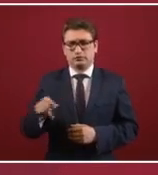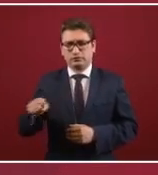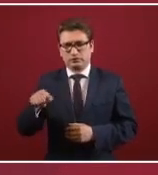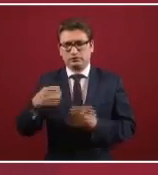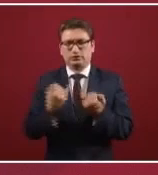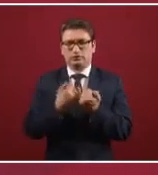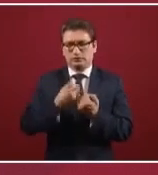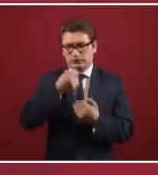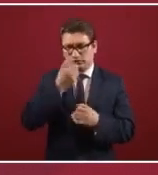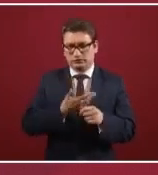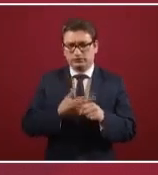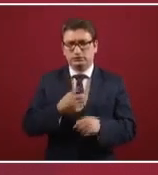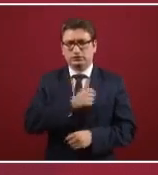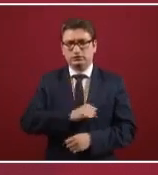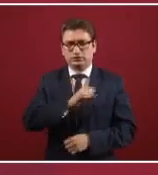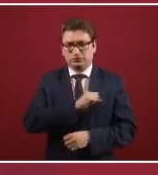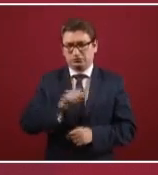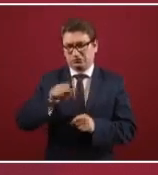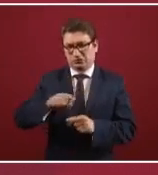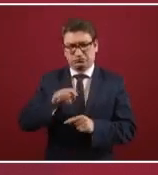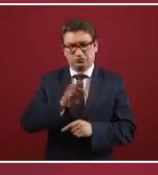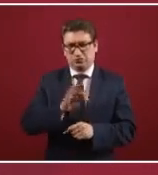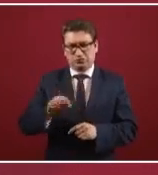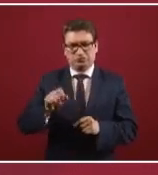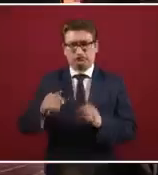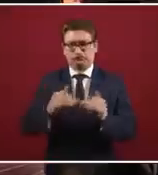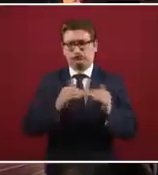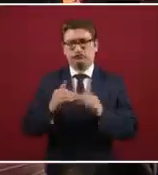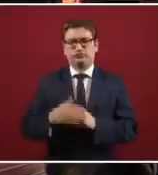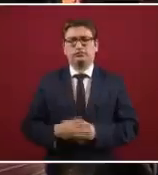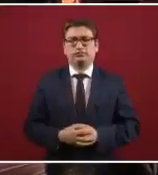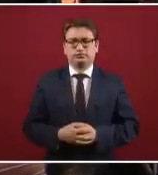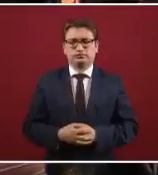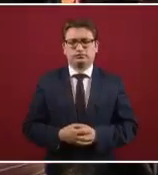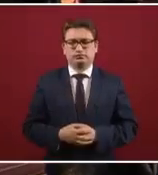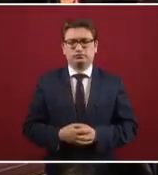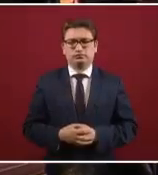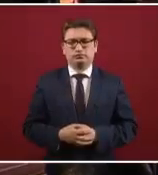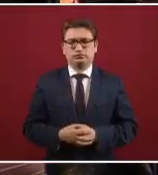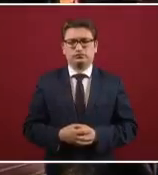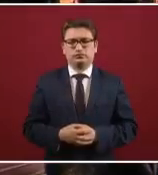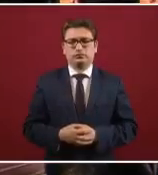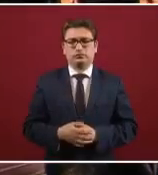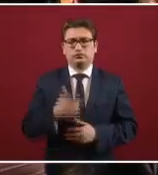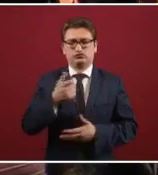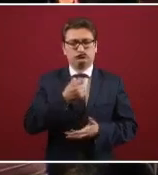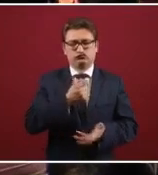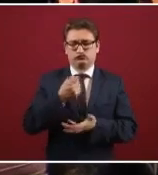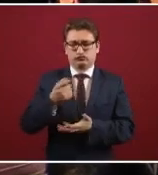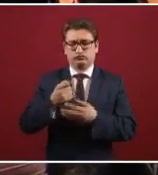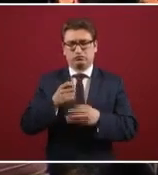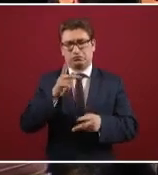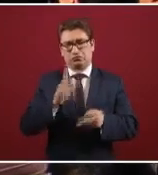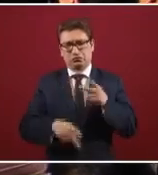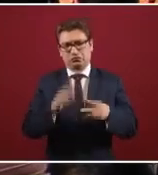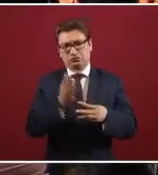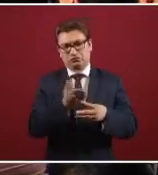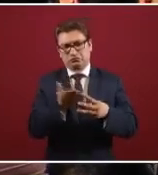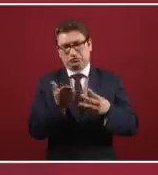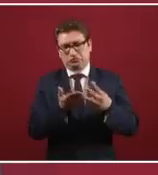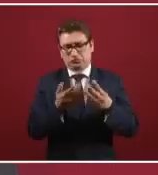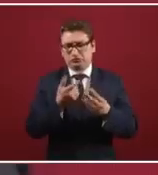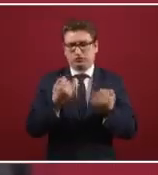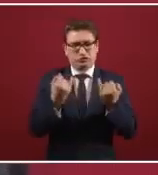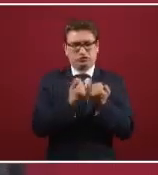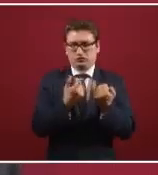secretaria de salud durante esa fecha fueron montos e insisto como son en tres partes se dividen en iguales